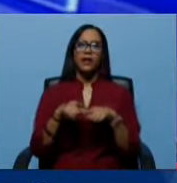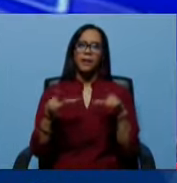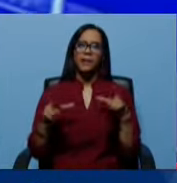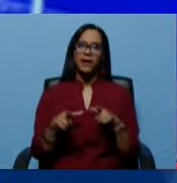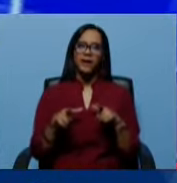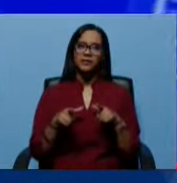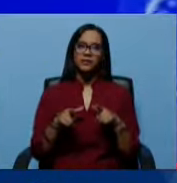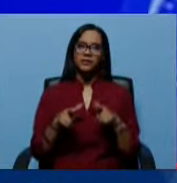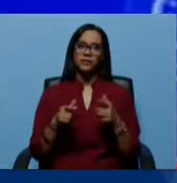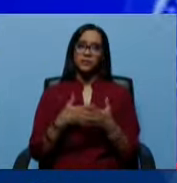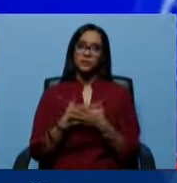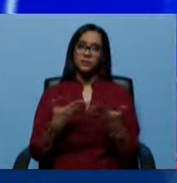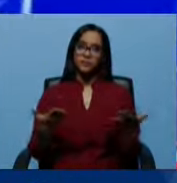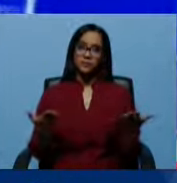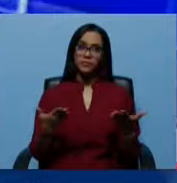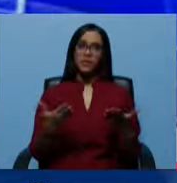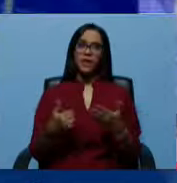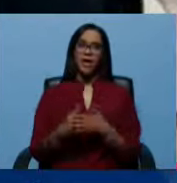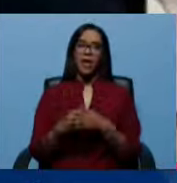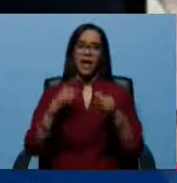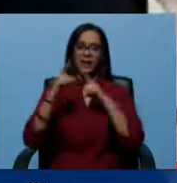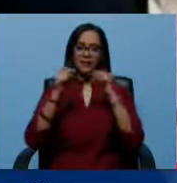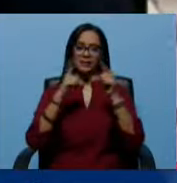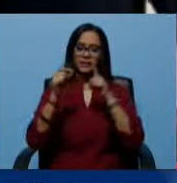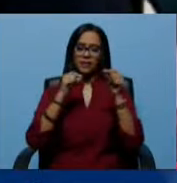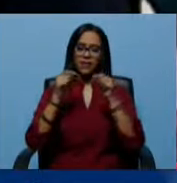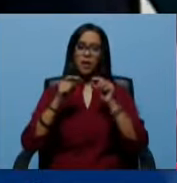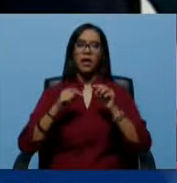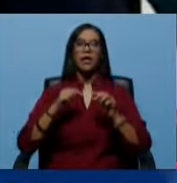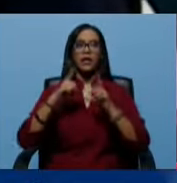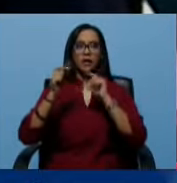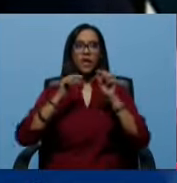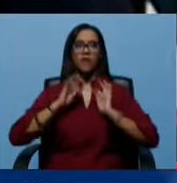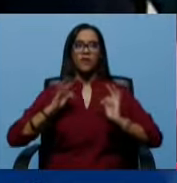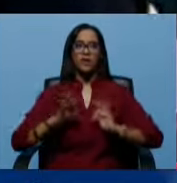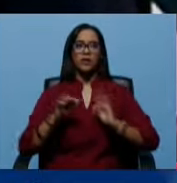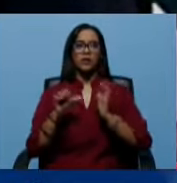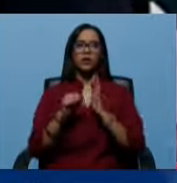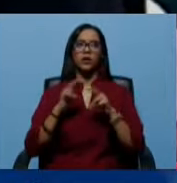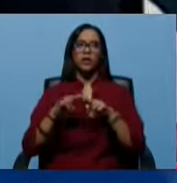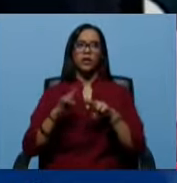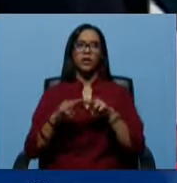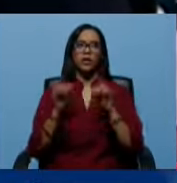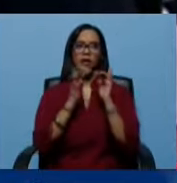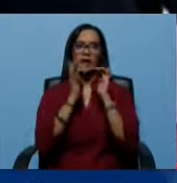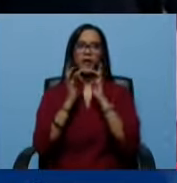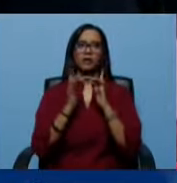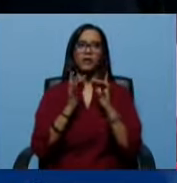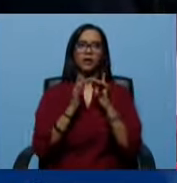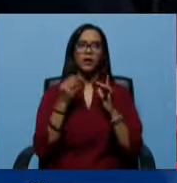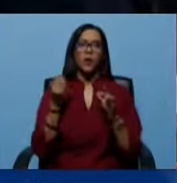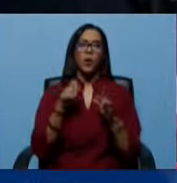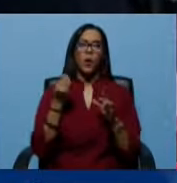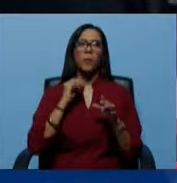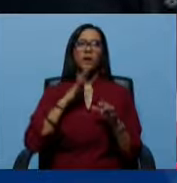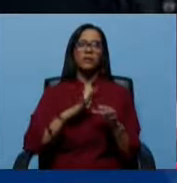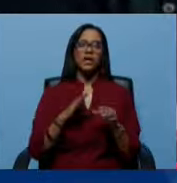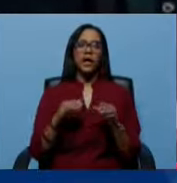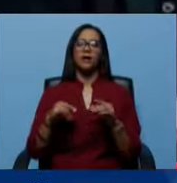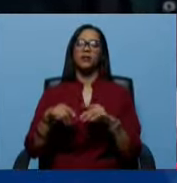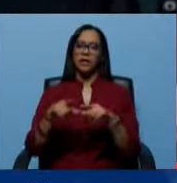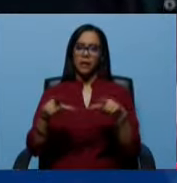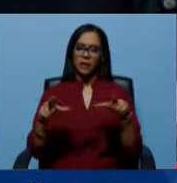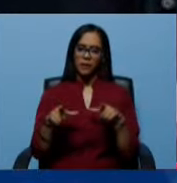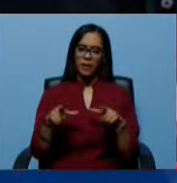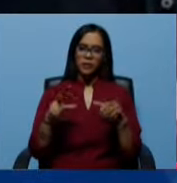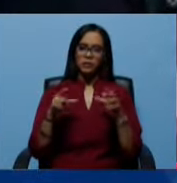la astronomía y a la astrofísica, donde los niños van a interactuar de cómo están ubicados los